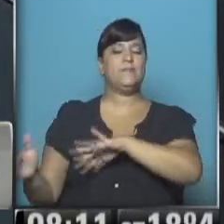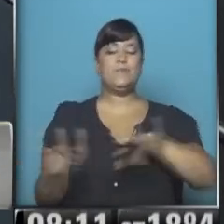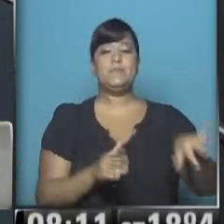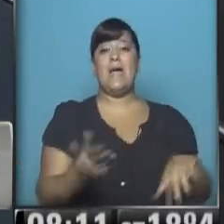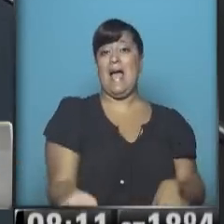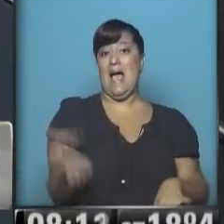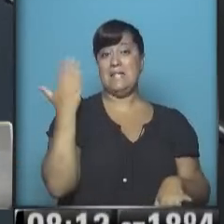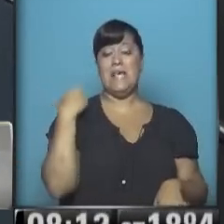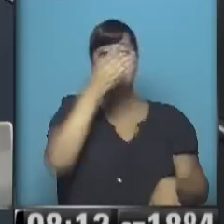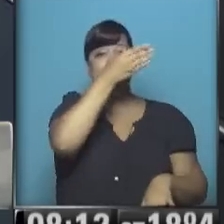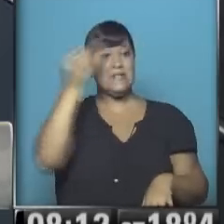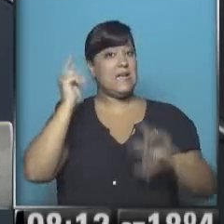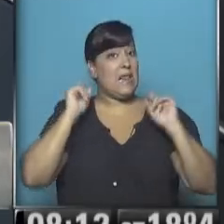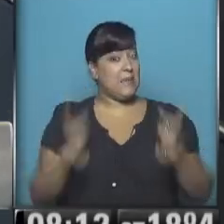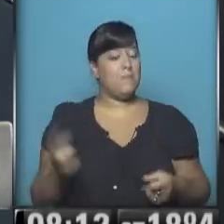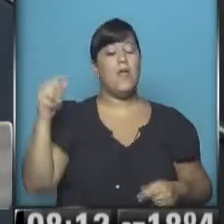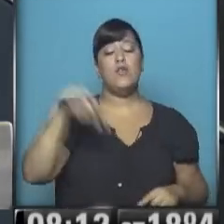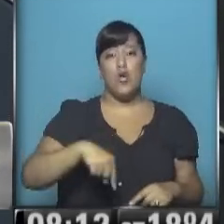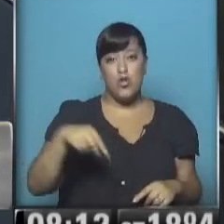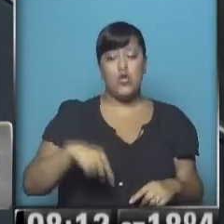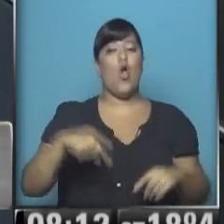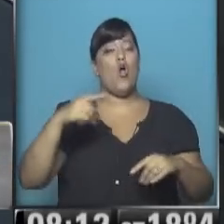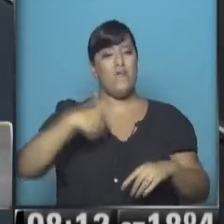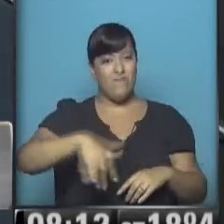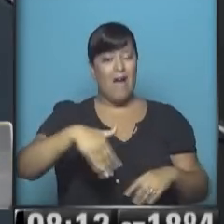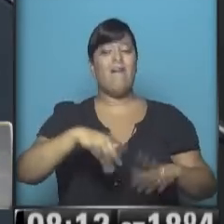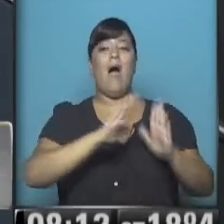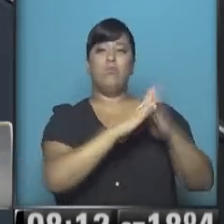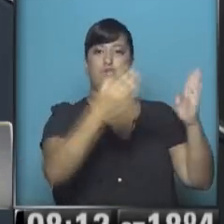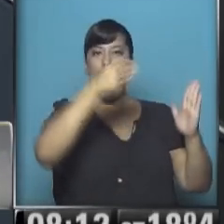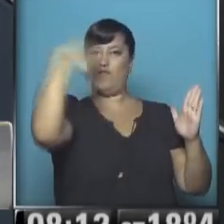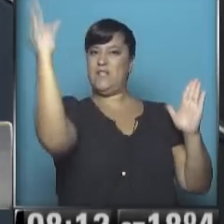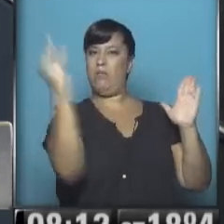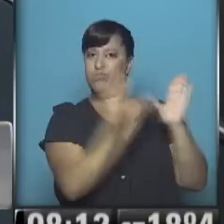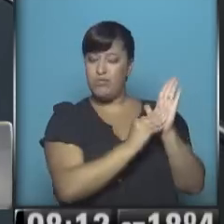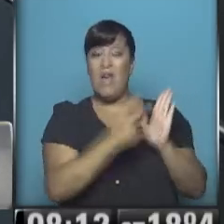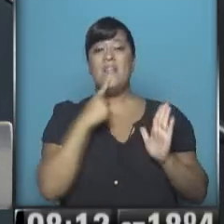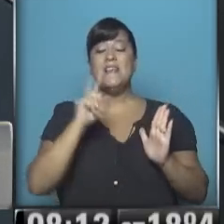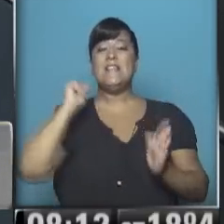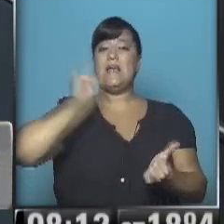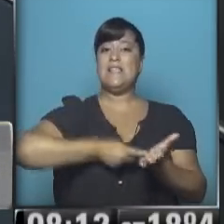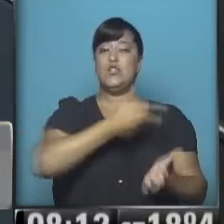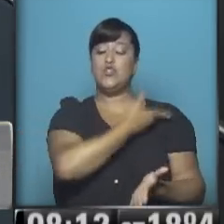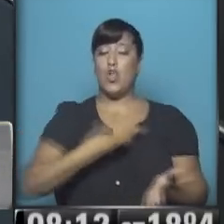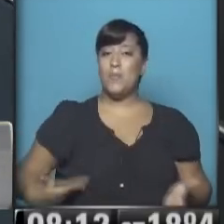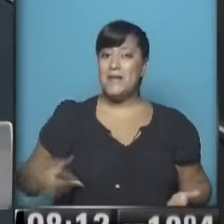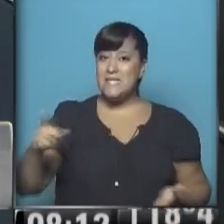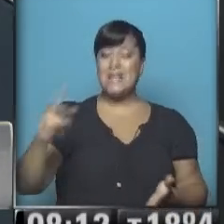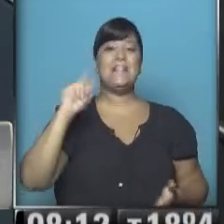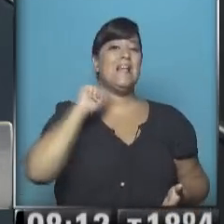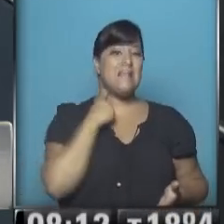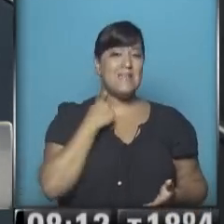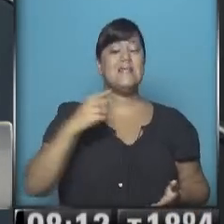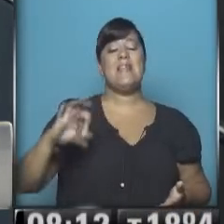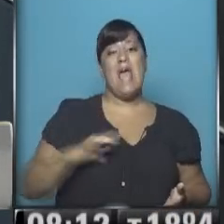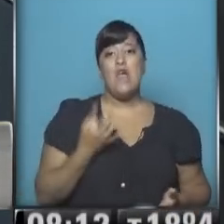la presidenta de la nación también y hoy sale publicado en el bolentino oficial suscribió El decreto 13 del año